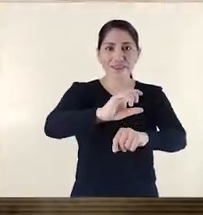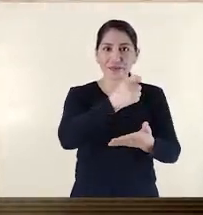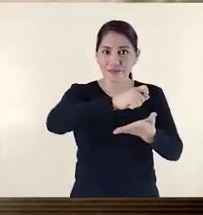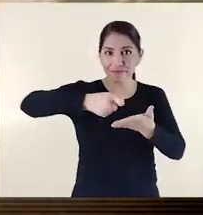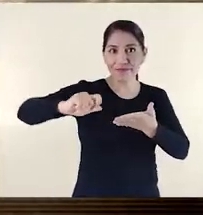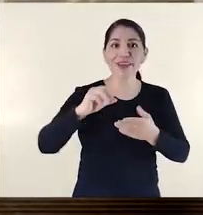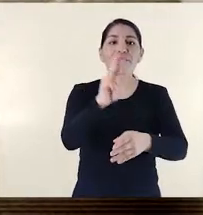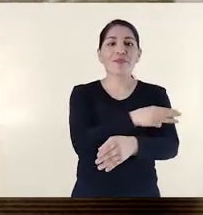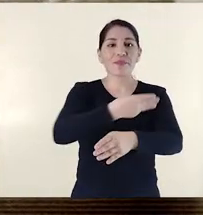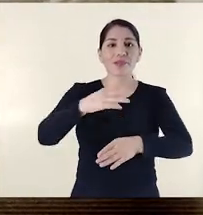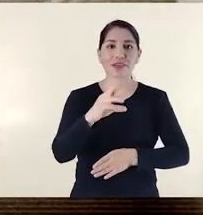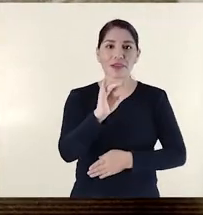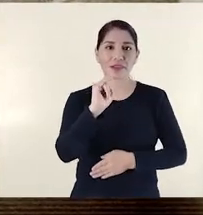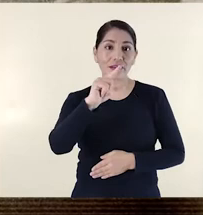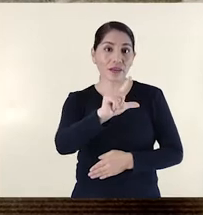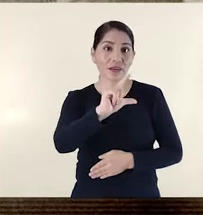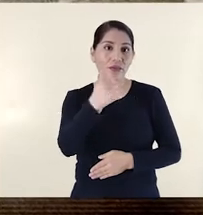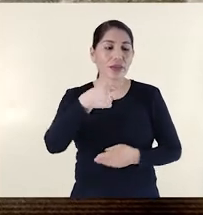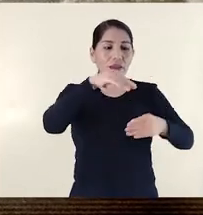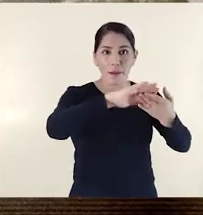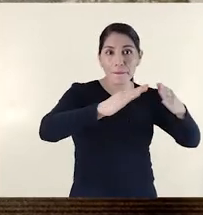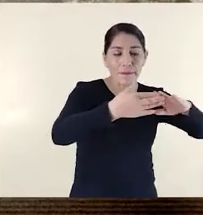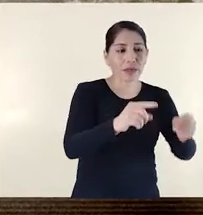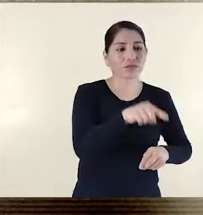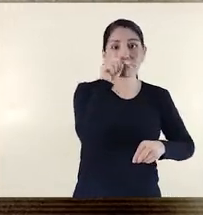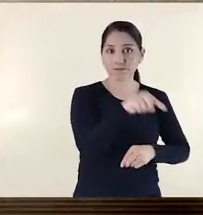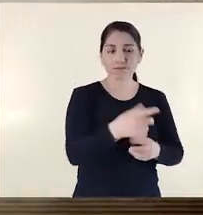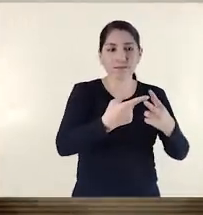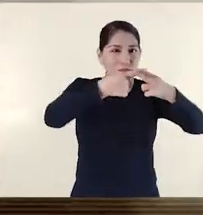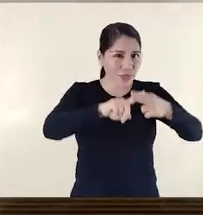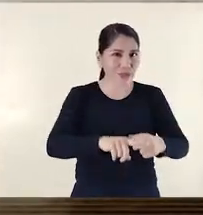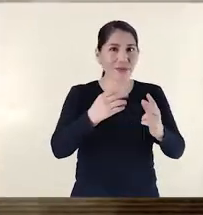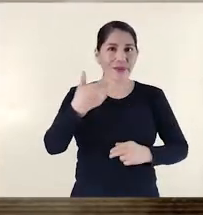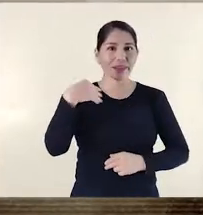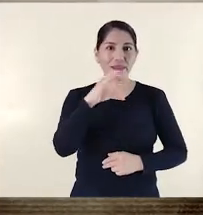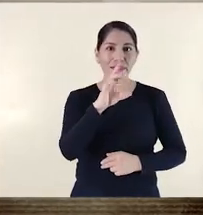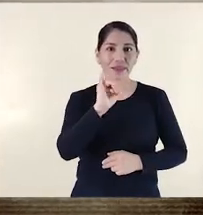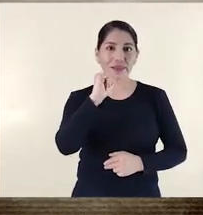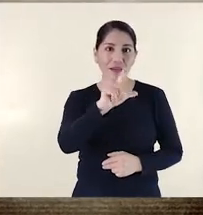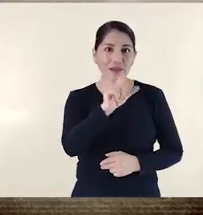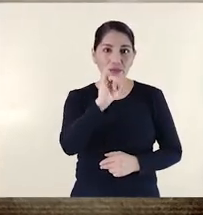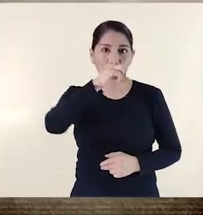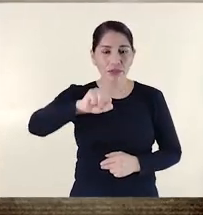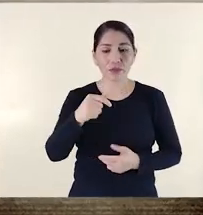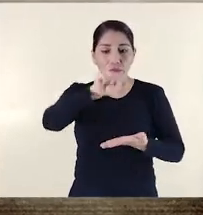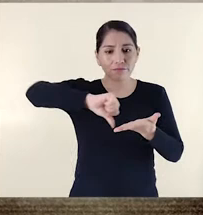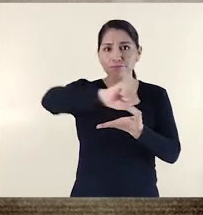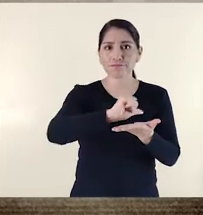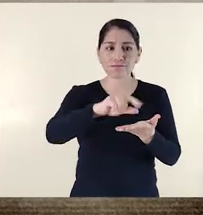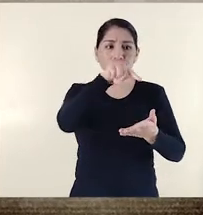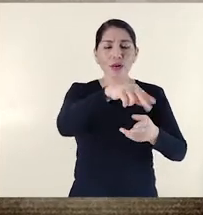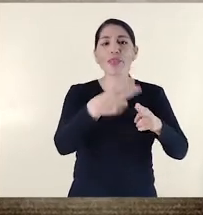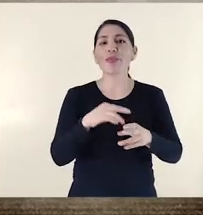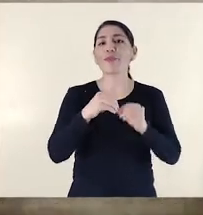de los más grandes compositores de música criolla en un barrio que es precisamente una de las cunas del criollismo. Esta plazuela